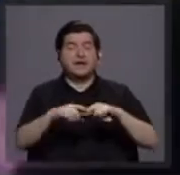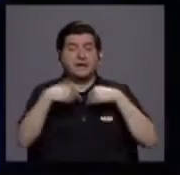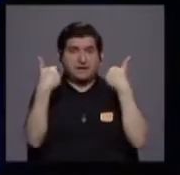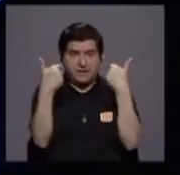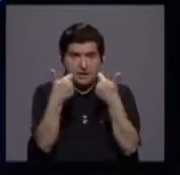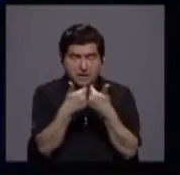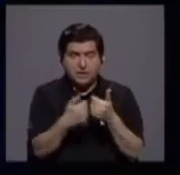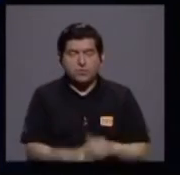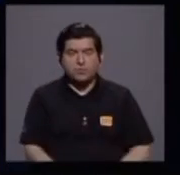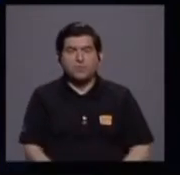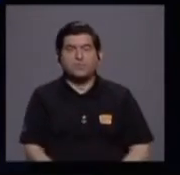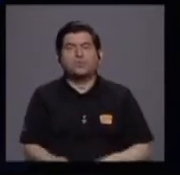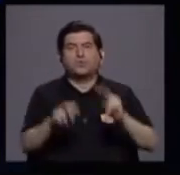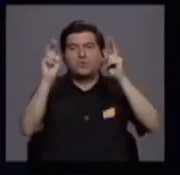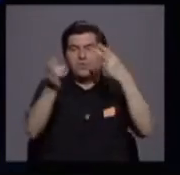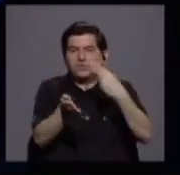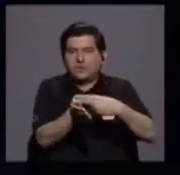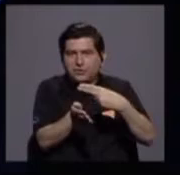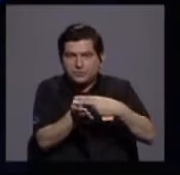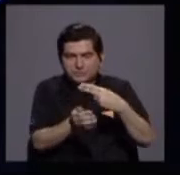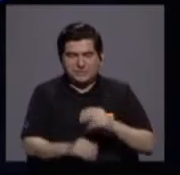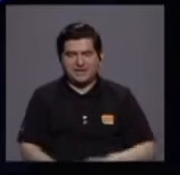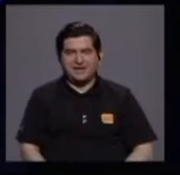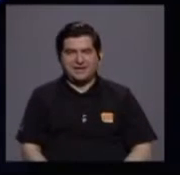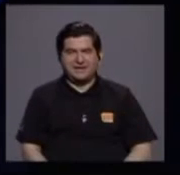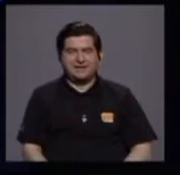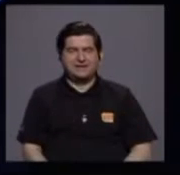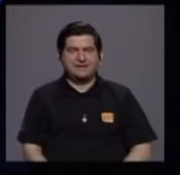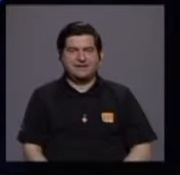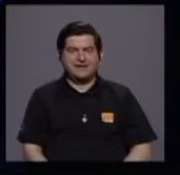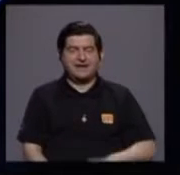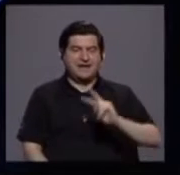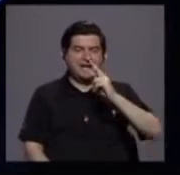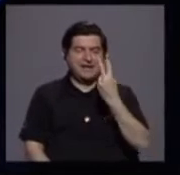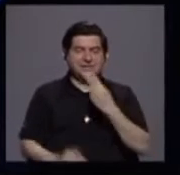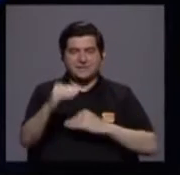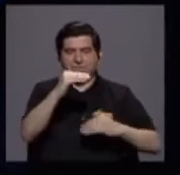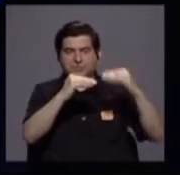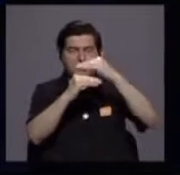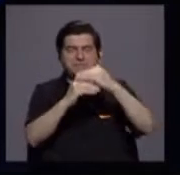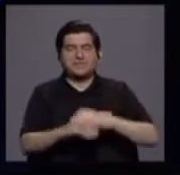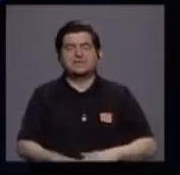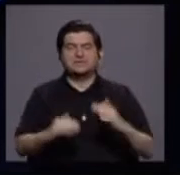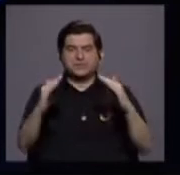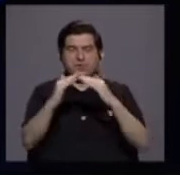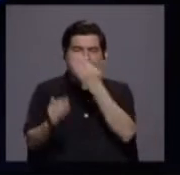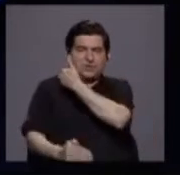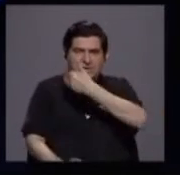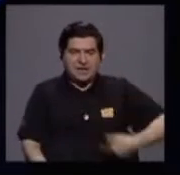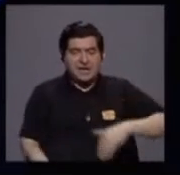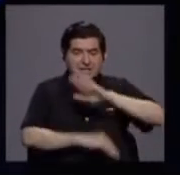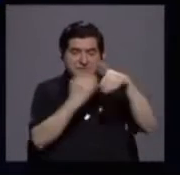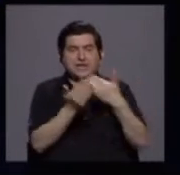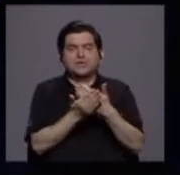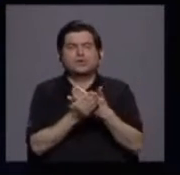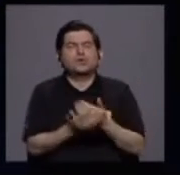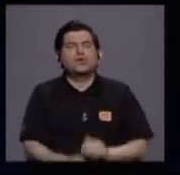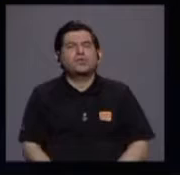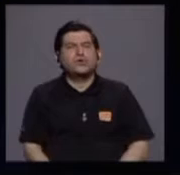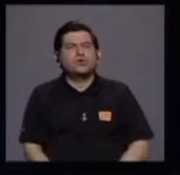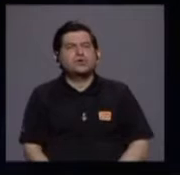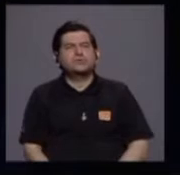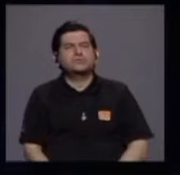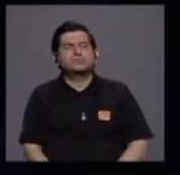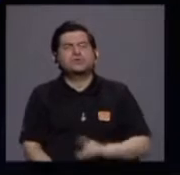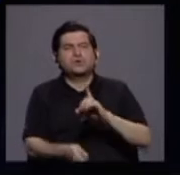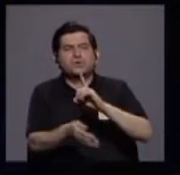grupo del hospital que llamábamos al segundo piso de la casa presidencial, que éramos todos doctores, ¿cómo era? Doctores,